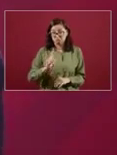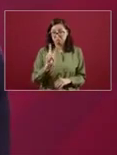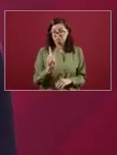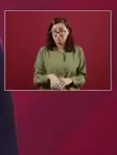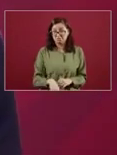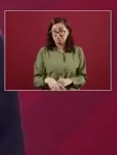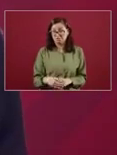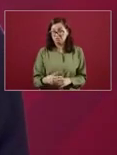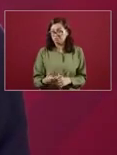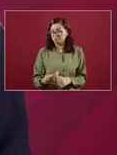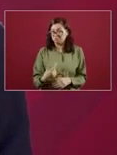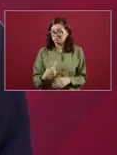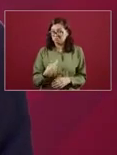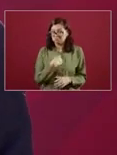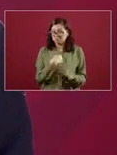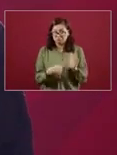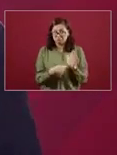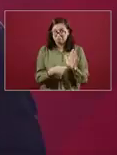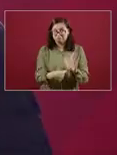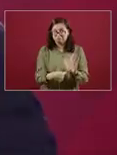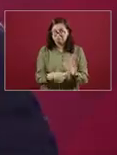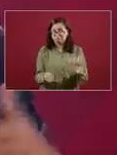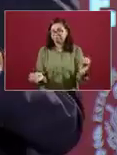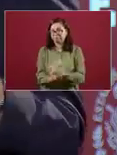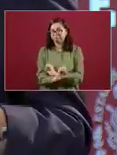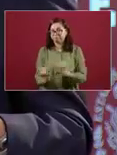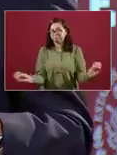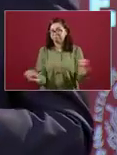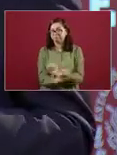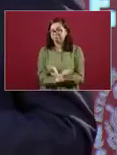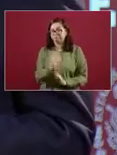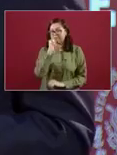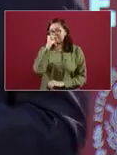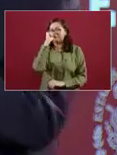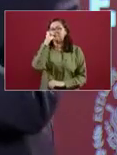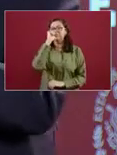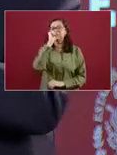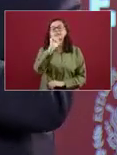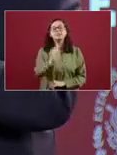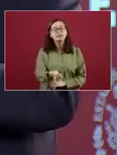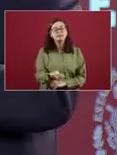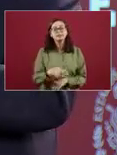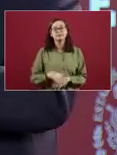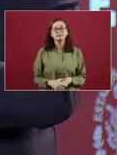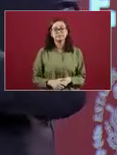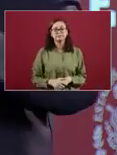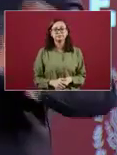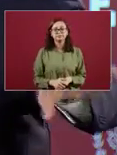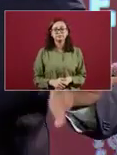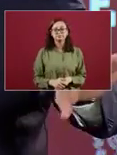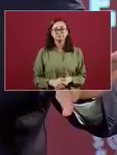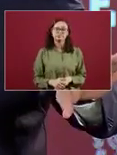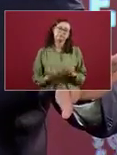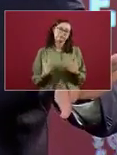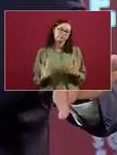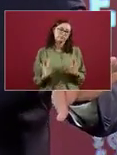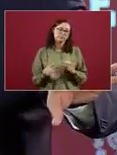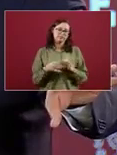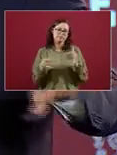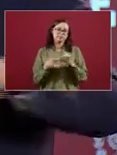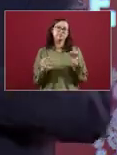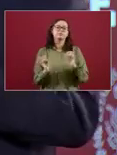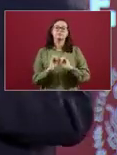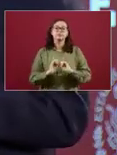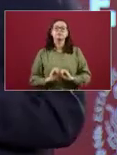es cierto de que se haya dado a conocer la carta. Eso, nada más aclarándolo.